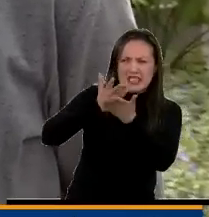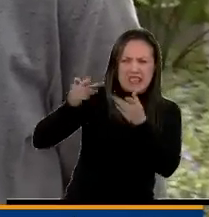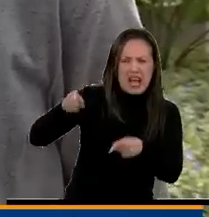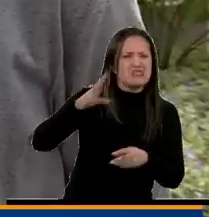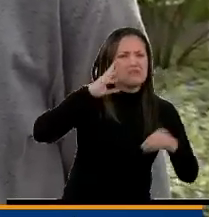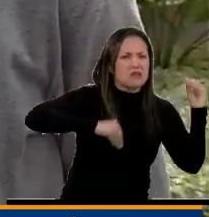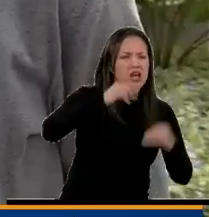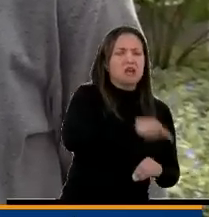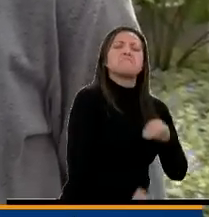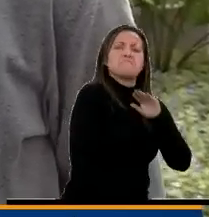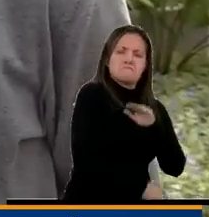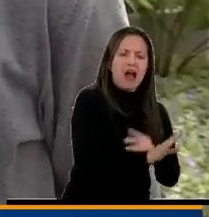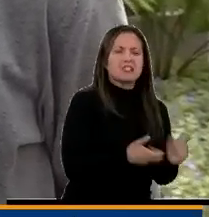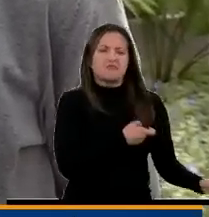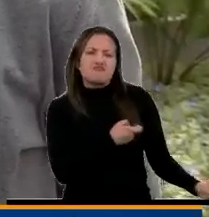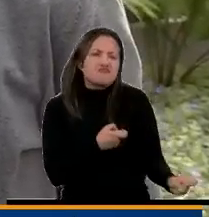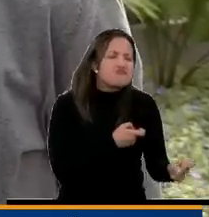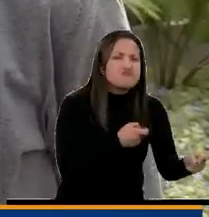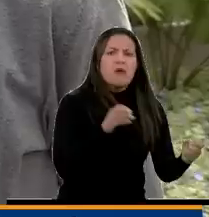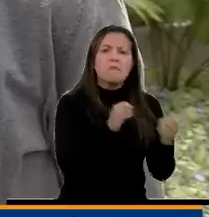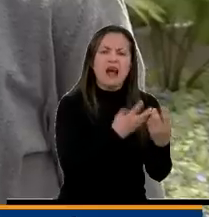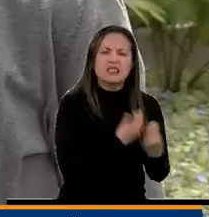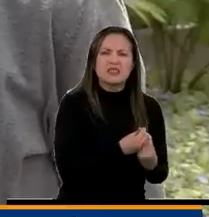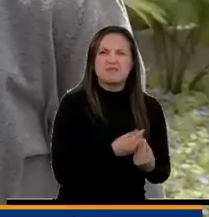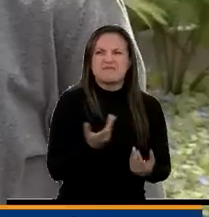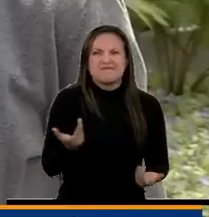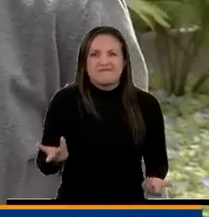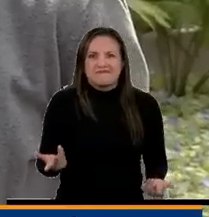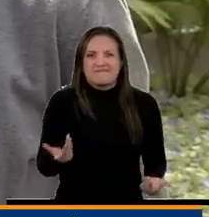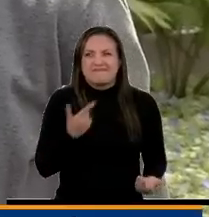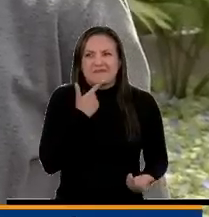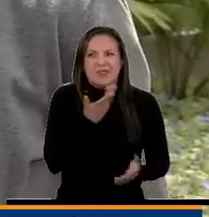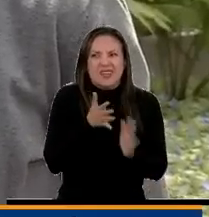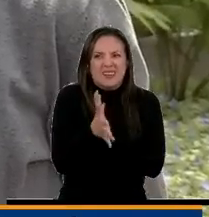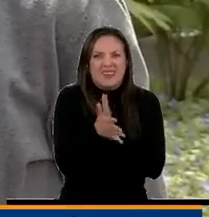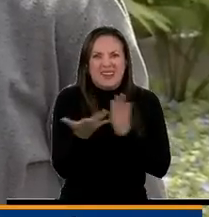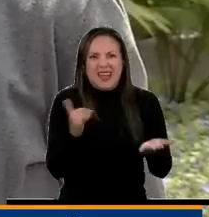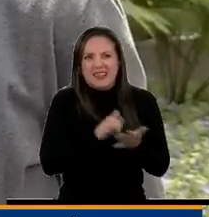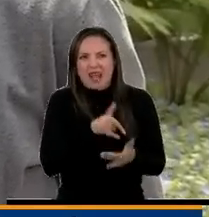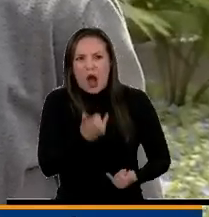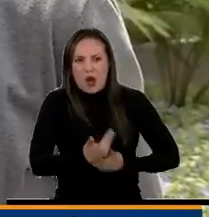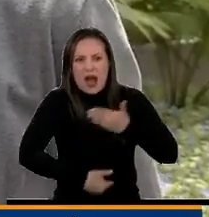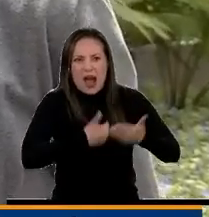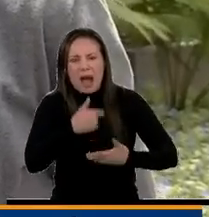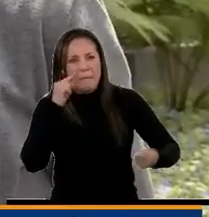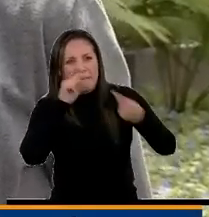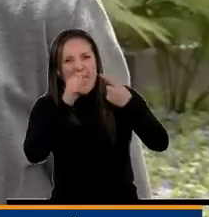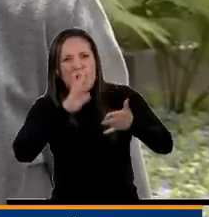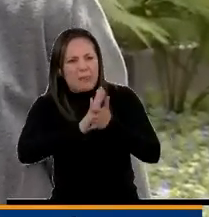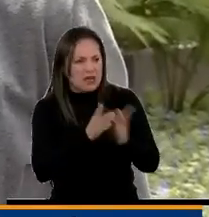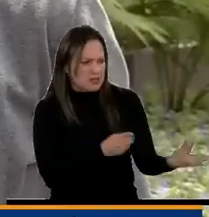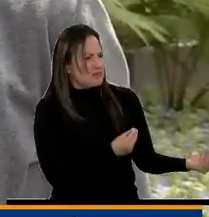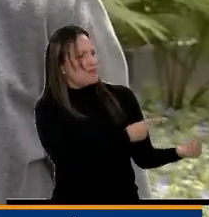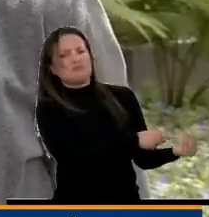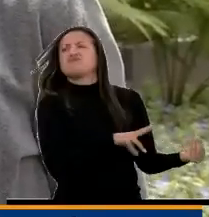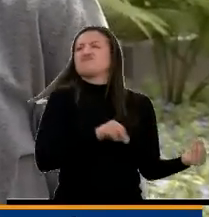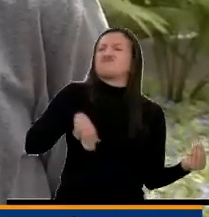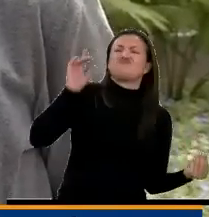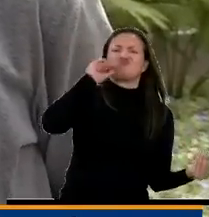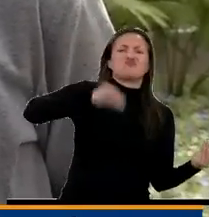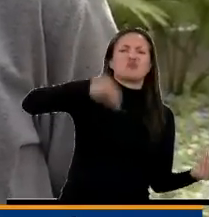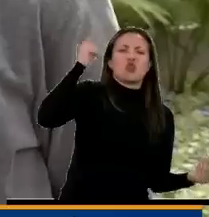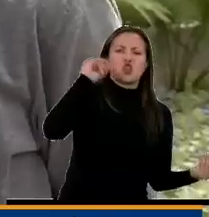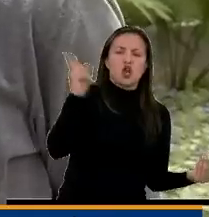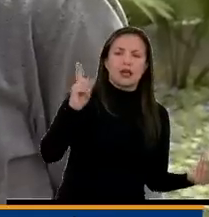sus operaciones militares. ¿Qué decirle frente a esto? ¿Qué decirle a la delegación con la que se está negociando la paz? Bueno, en la mesa de diálogos, eso también